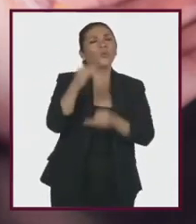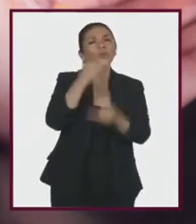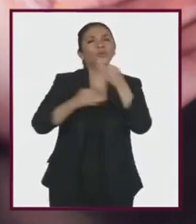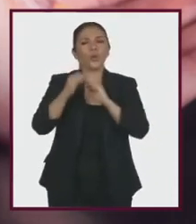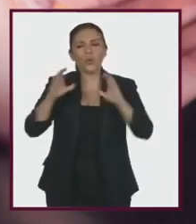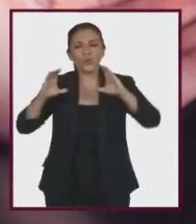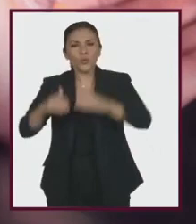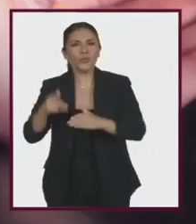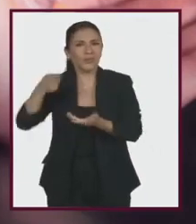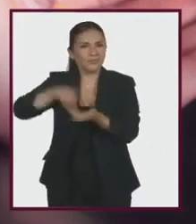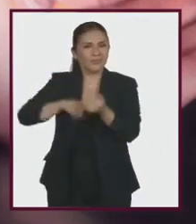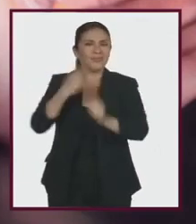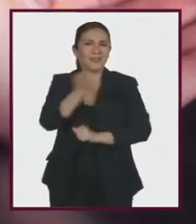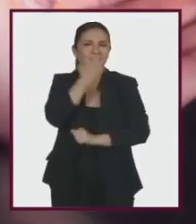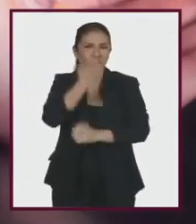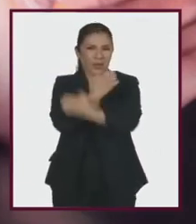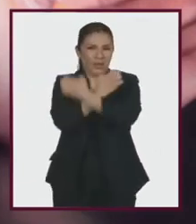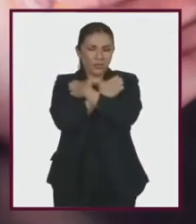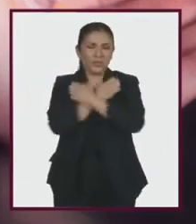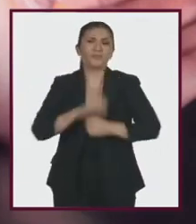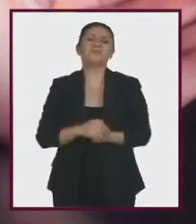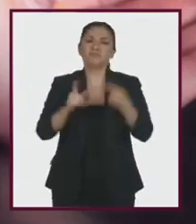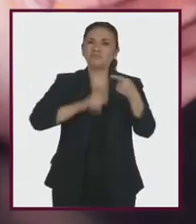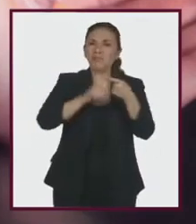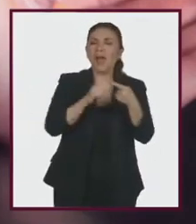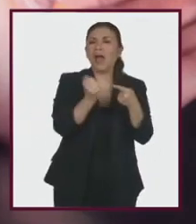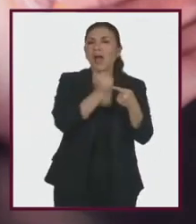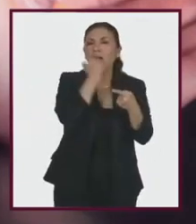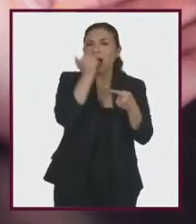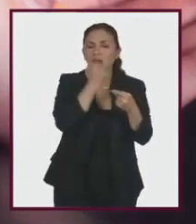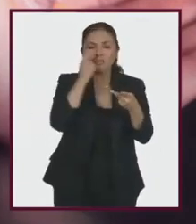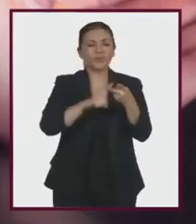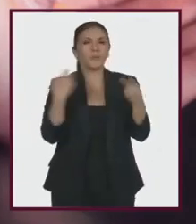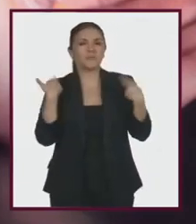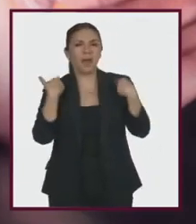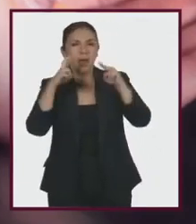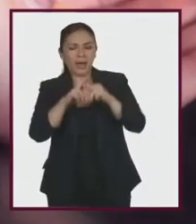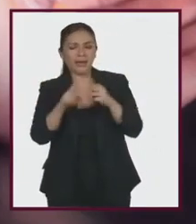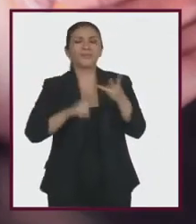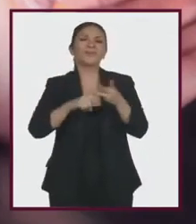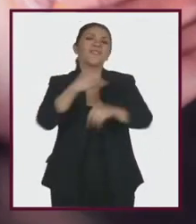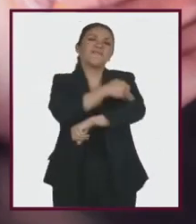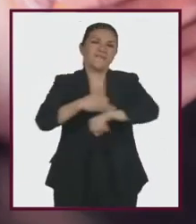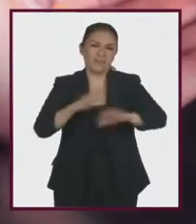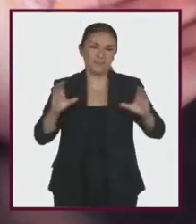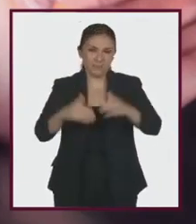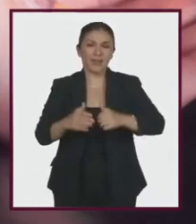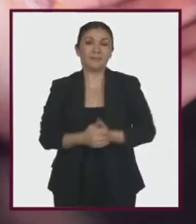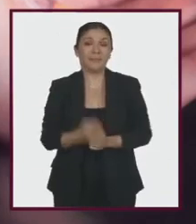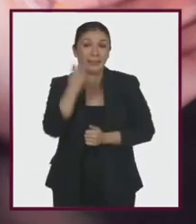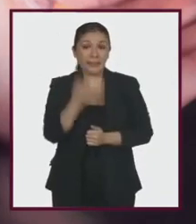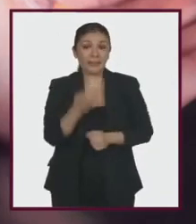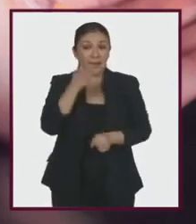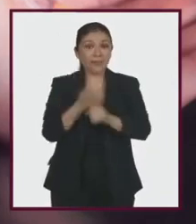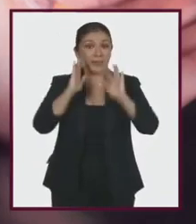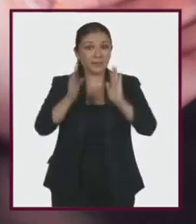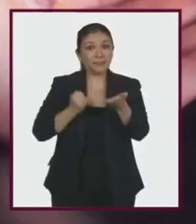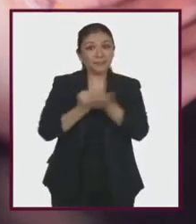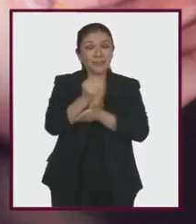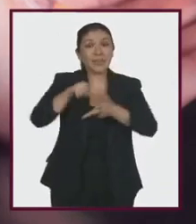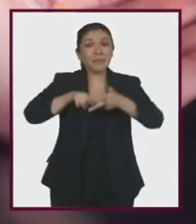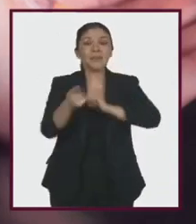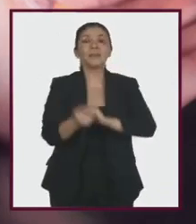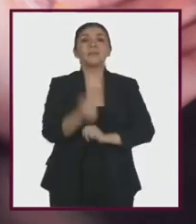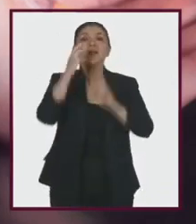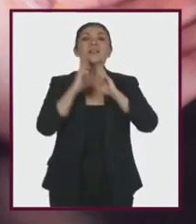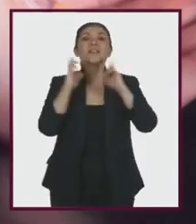comunidad educativa, estudiantes, maestros y, por supuesto, familias. Es así como damos inicio a esta primera